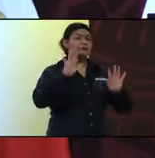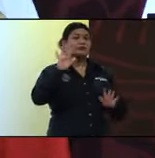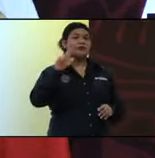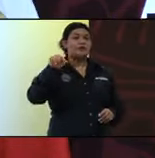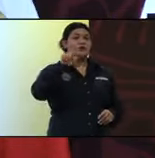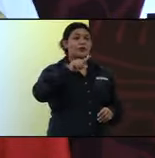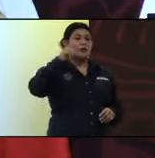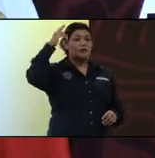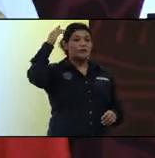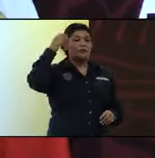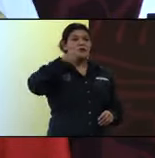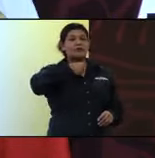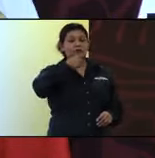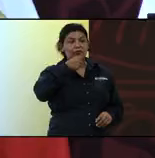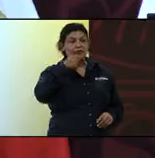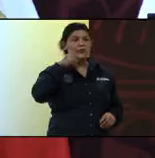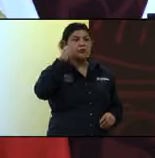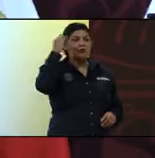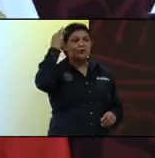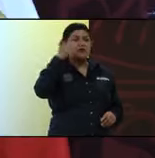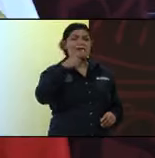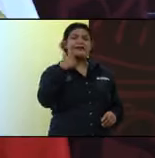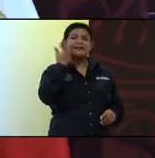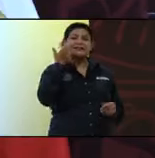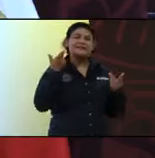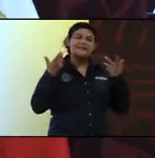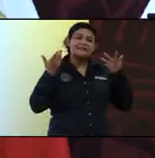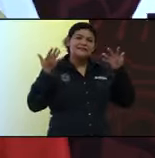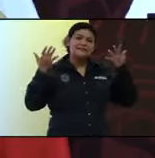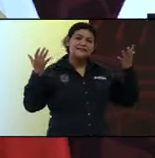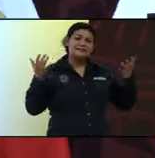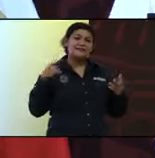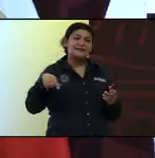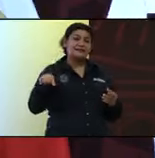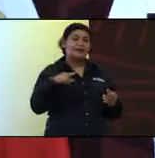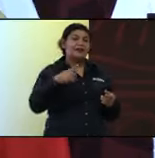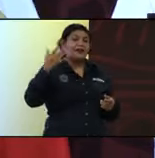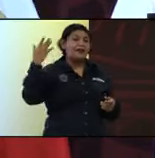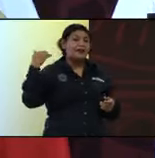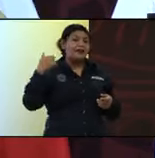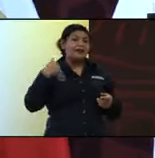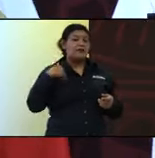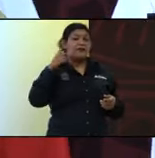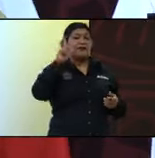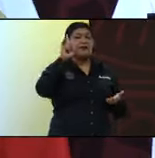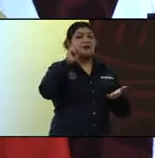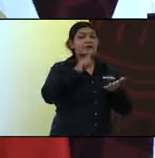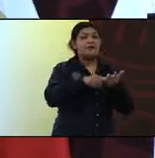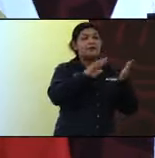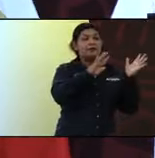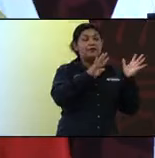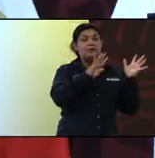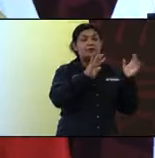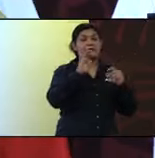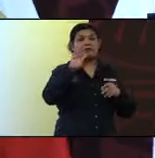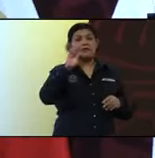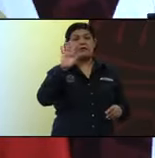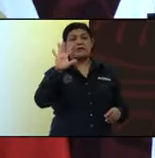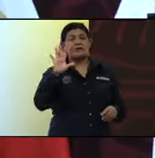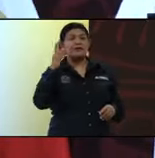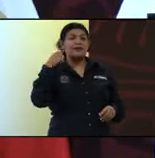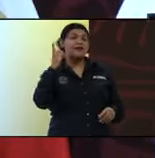los abuelitos y pues es un deseo. Miren, yo fui candidato en 1995 a diputado local. Y me acuerdo que